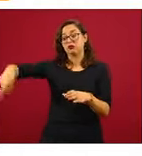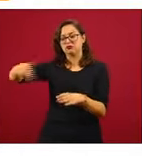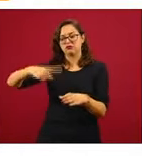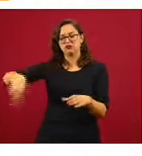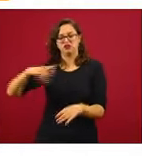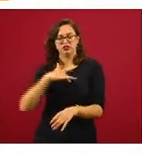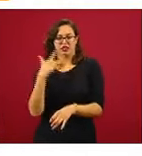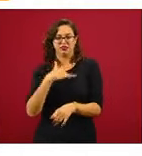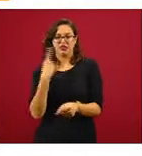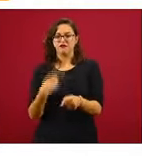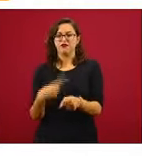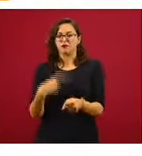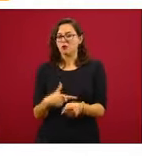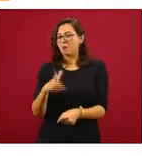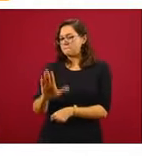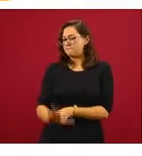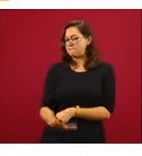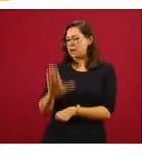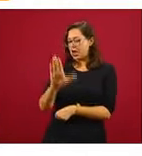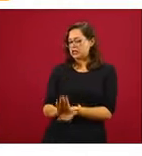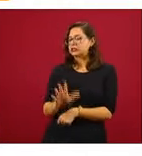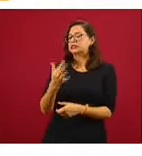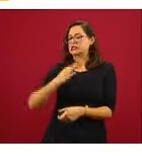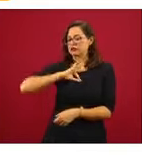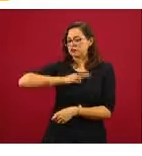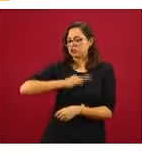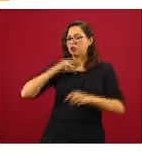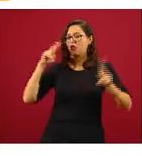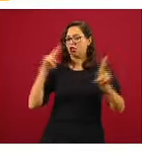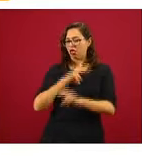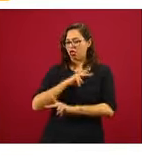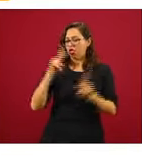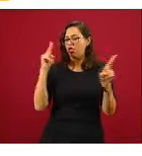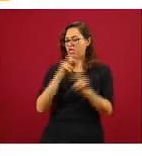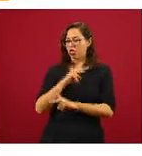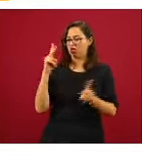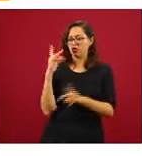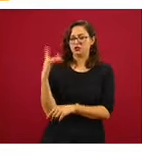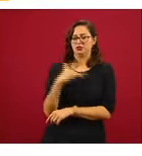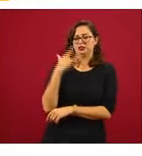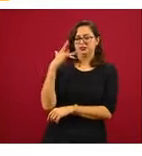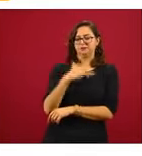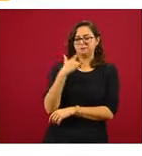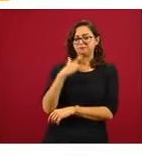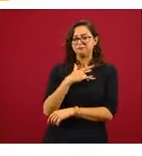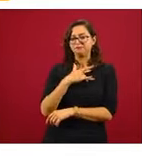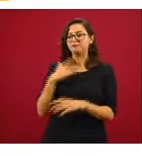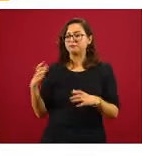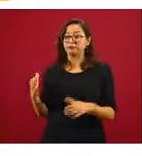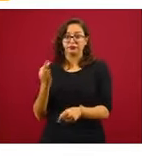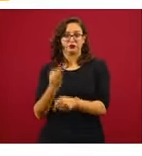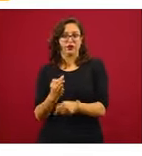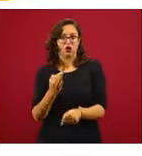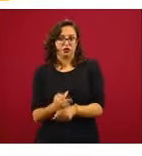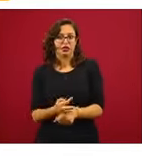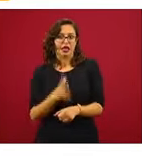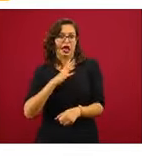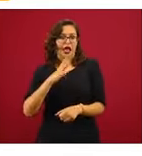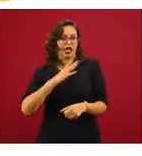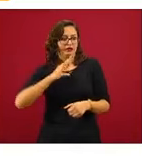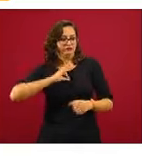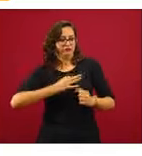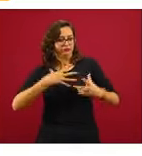síntomas compatibles con una infección respiratoria aguda, que para fines prácticos, en estos momentos en los que estamos en la